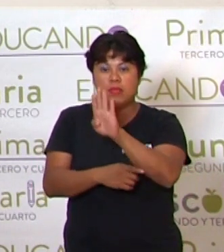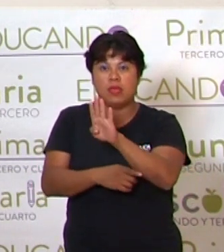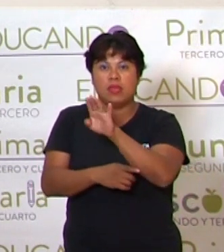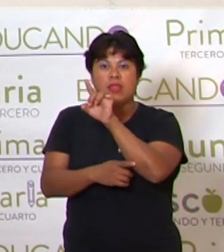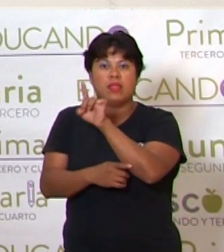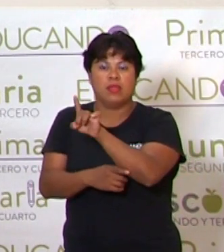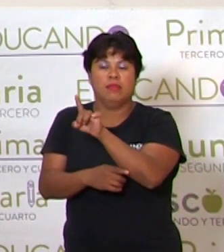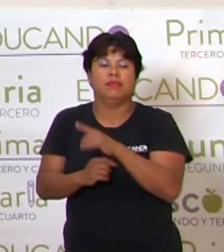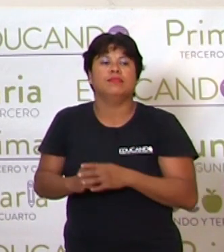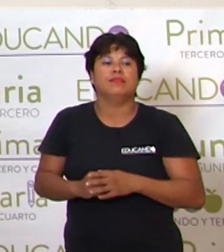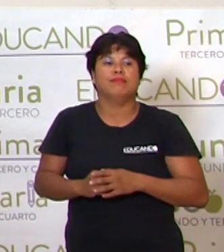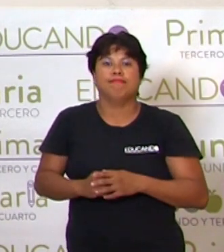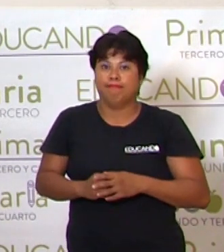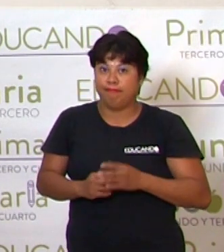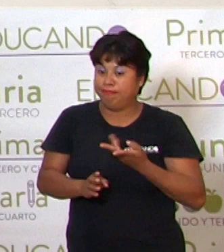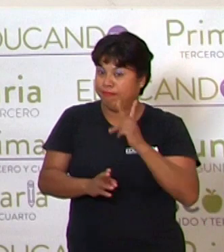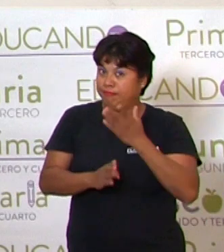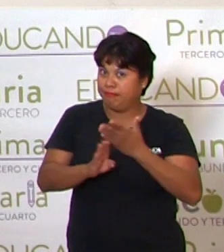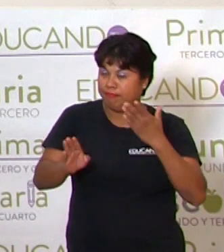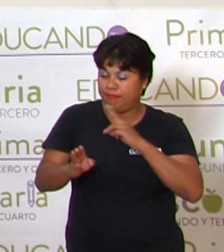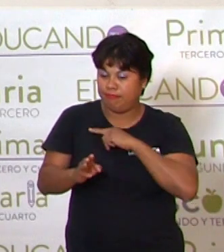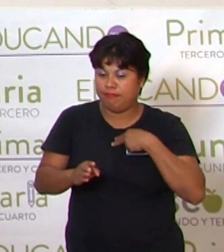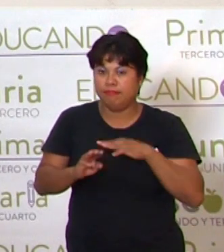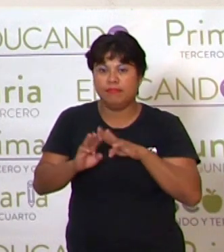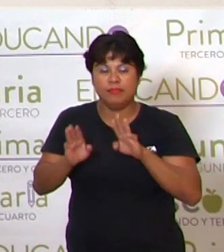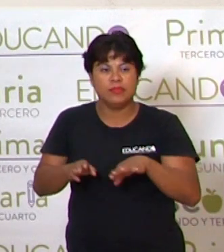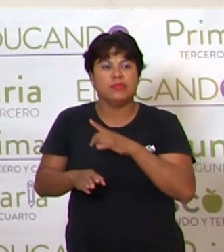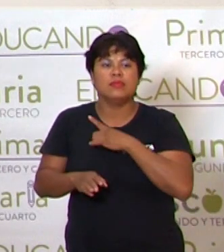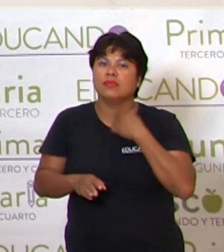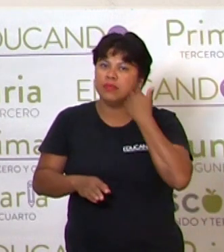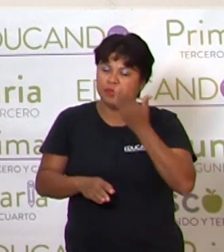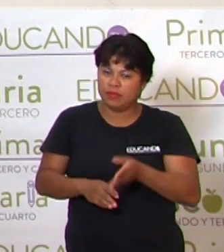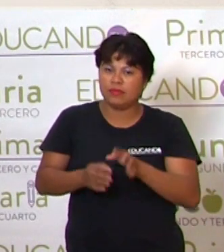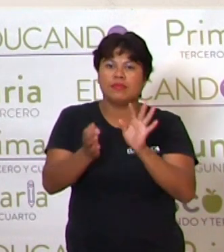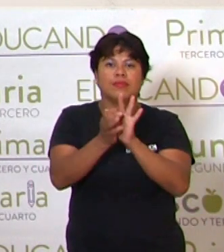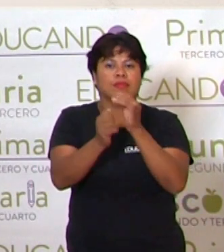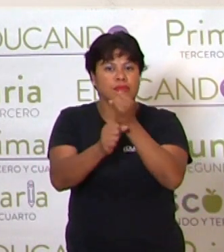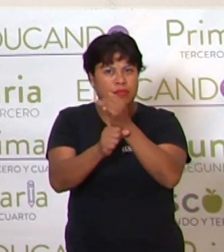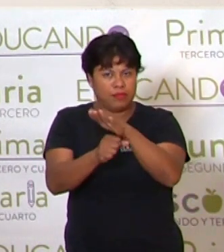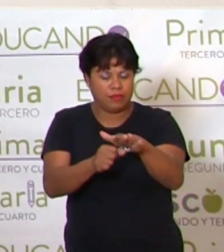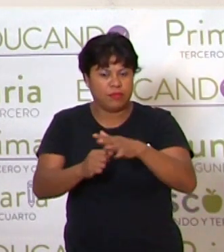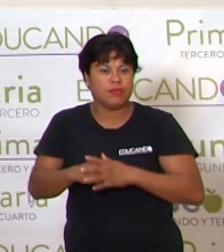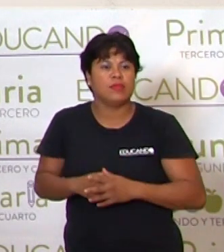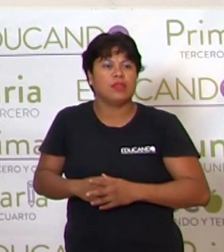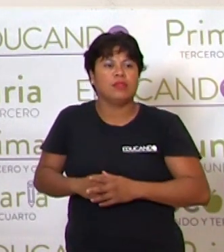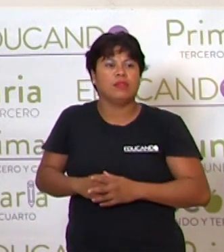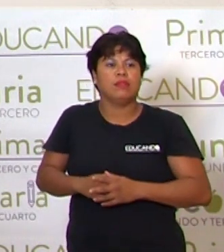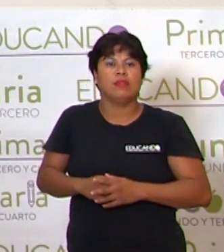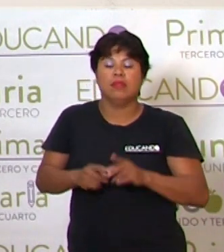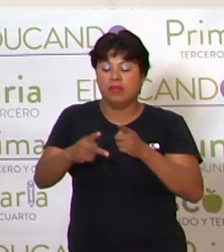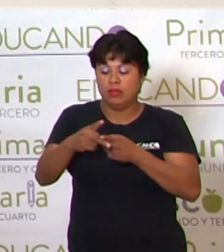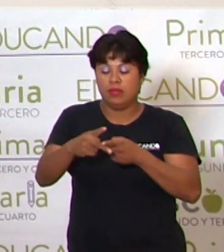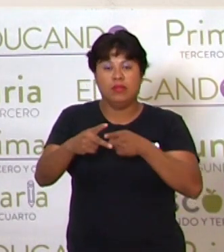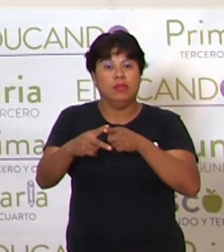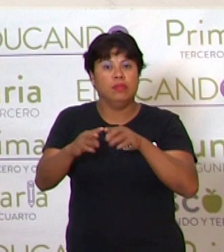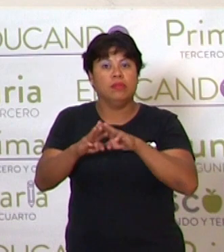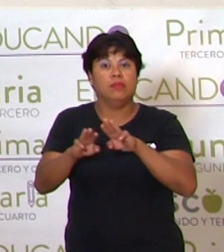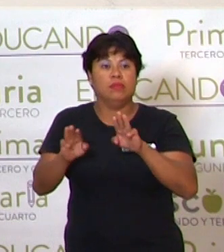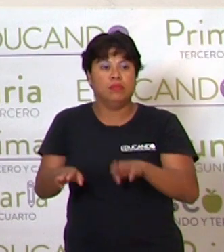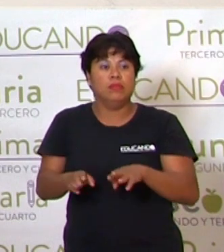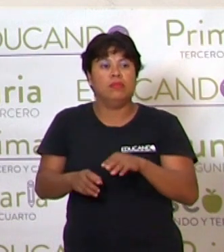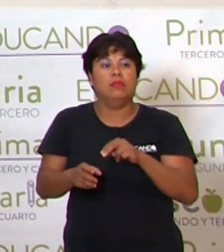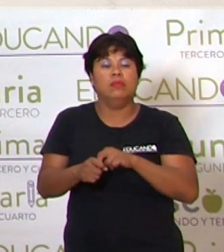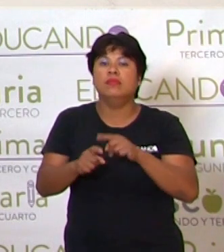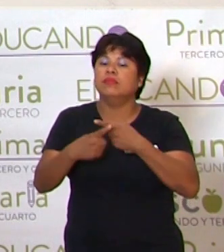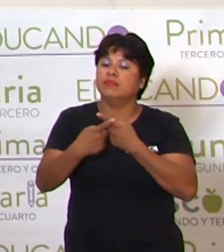ABD. Pero antes de medirlo, me gustaría darte la siguiente información. Los ángulos se miden en